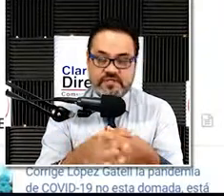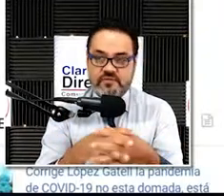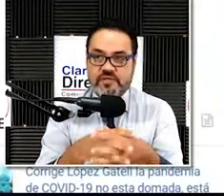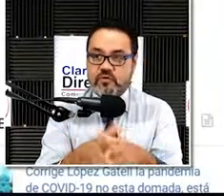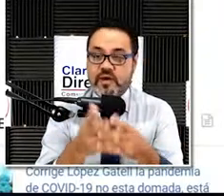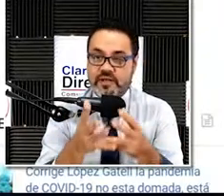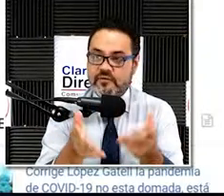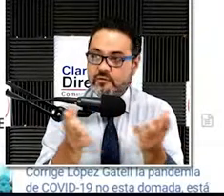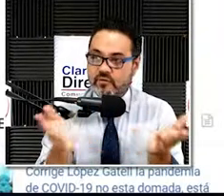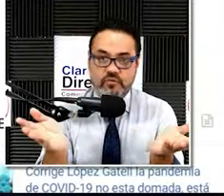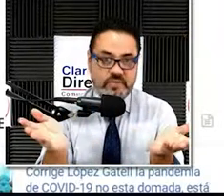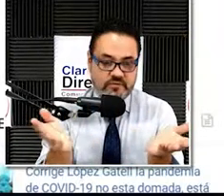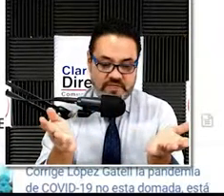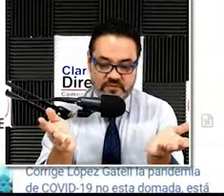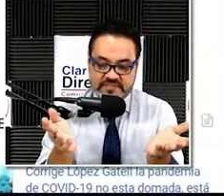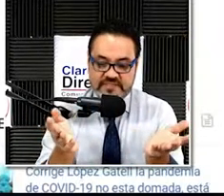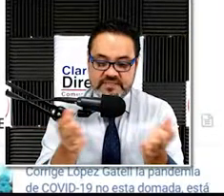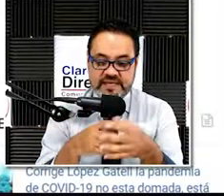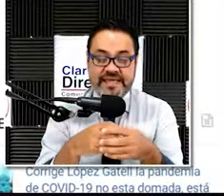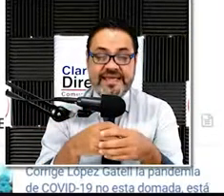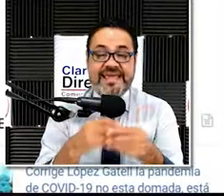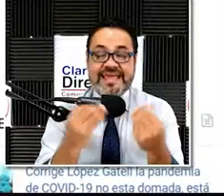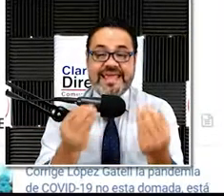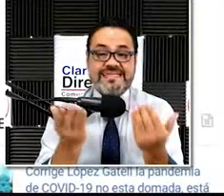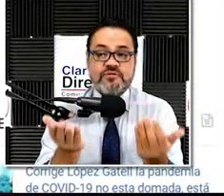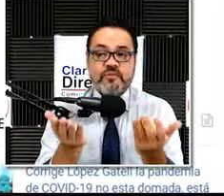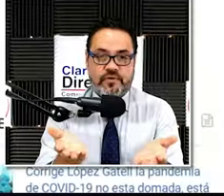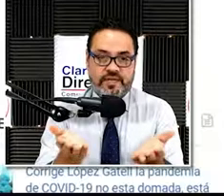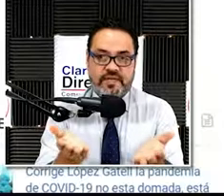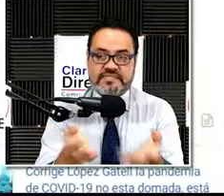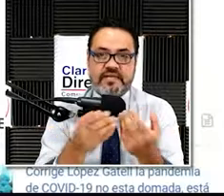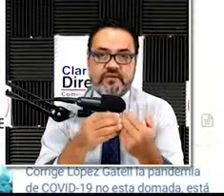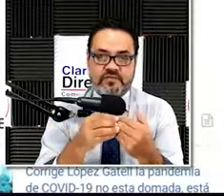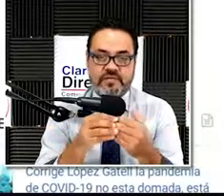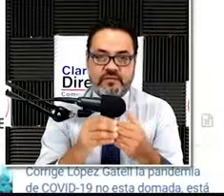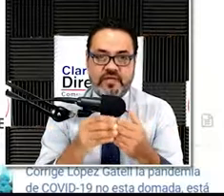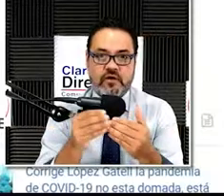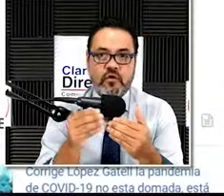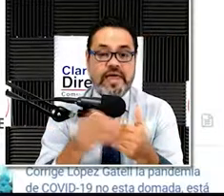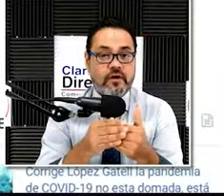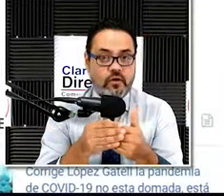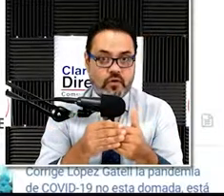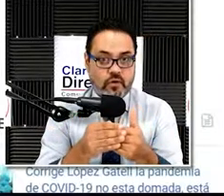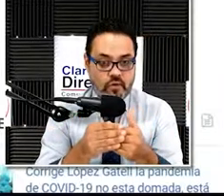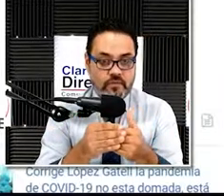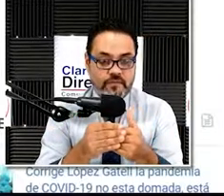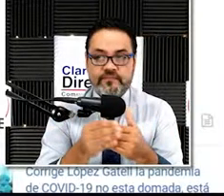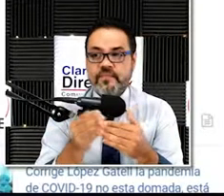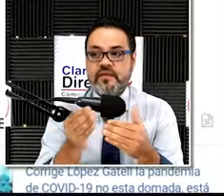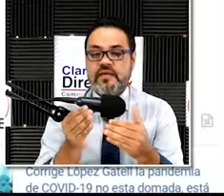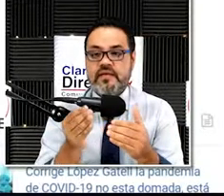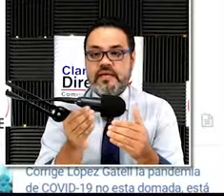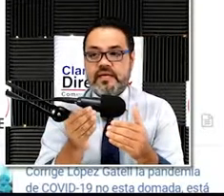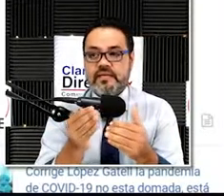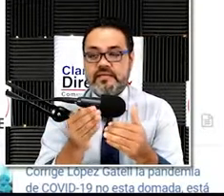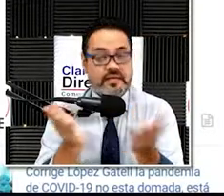50 personas guardando 1.5 metros de distancia, que se supone, estando la Ciudad de México en color rojo,